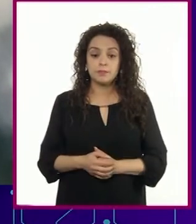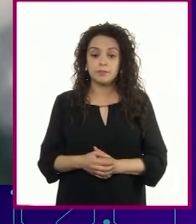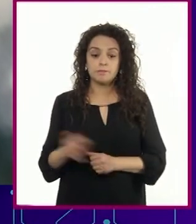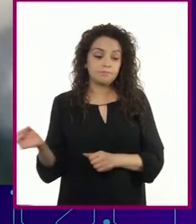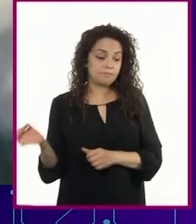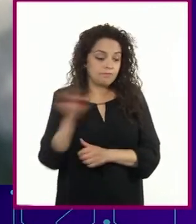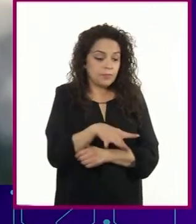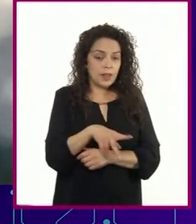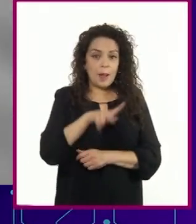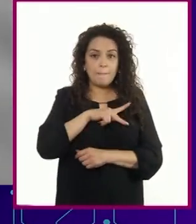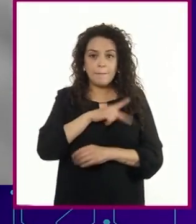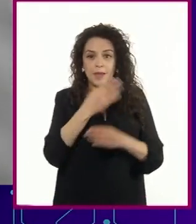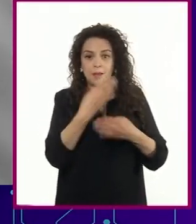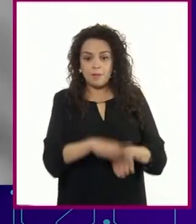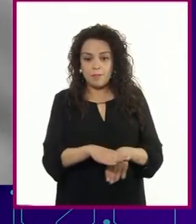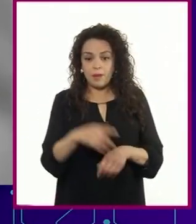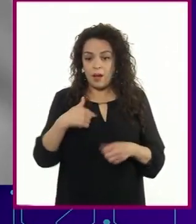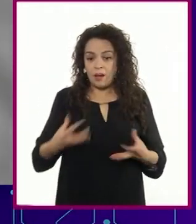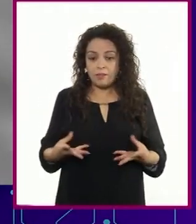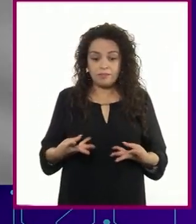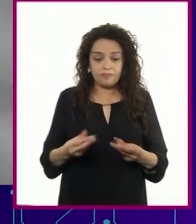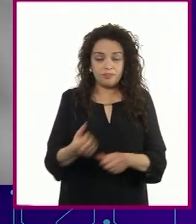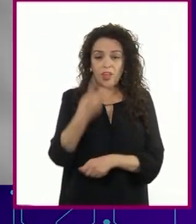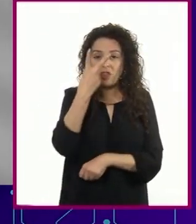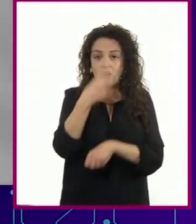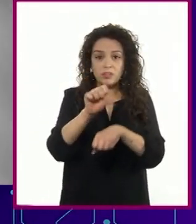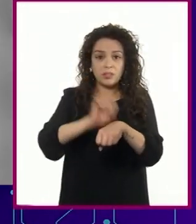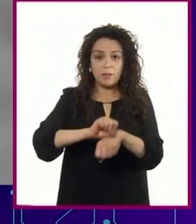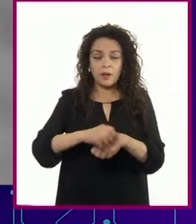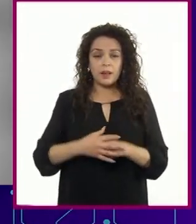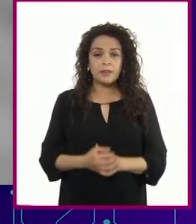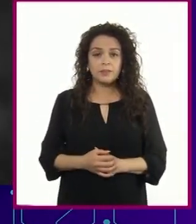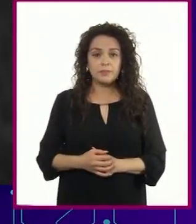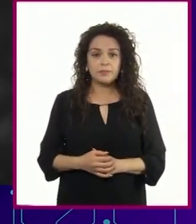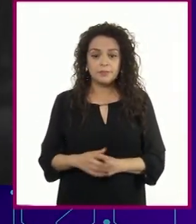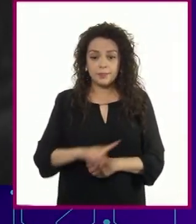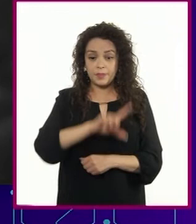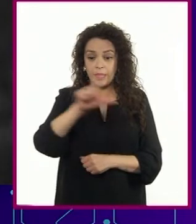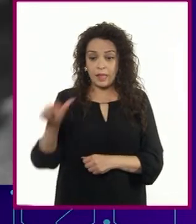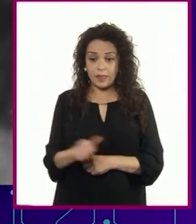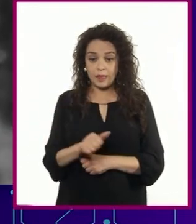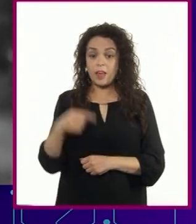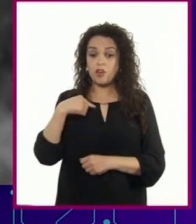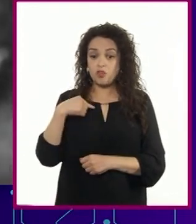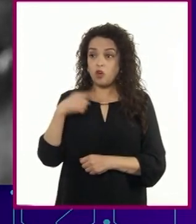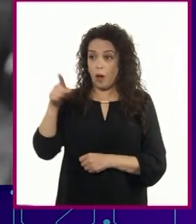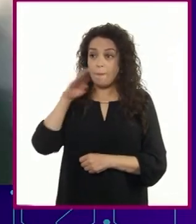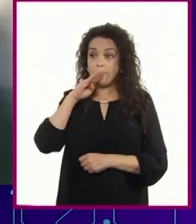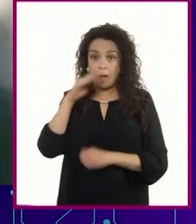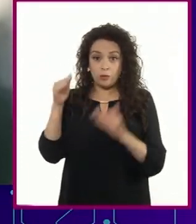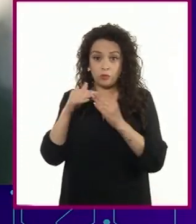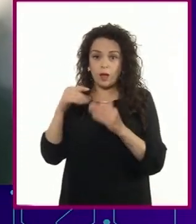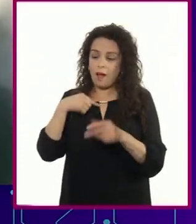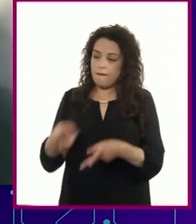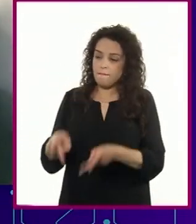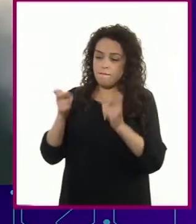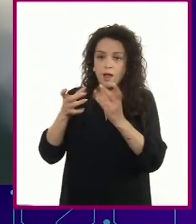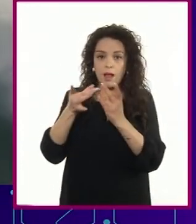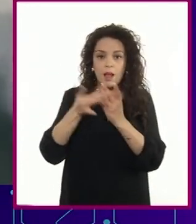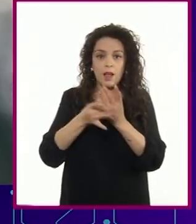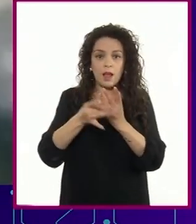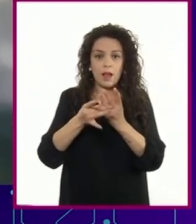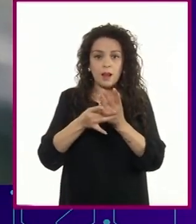cuenta, me los gasté en tan solo 2 semanas. Luego me metí a la casa de mi madre, le robé su anillo de bodas para